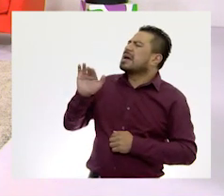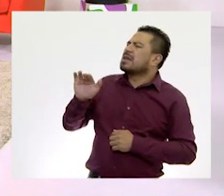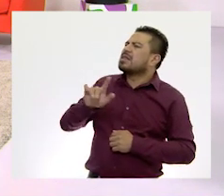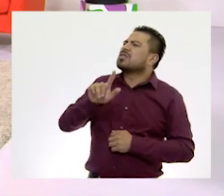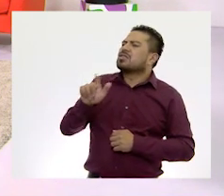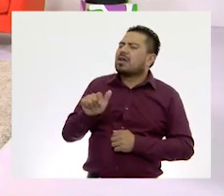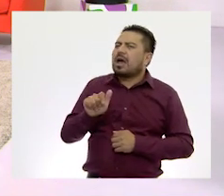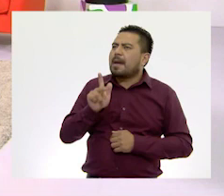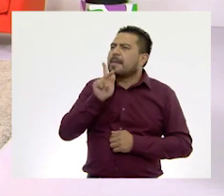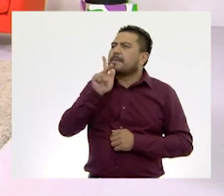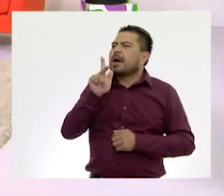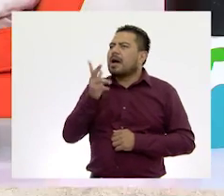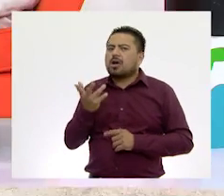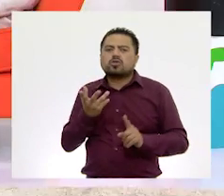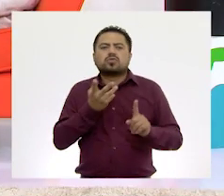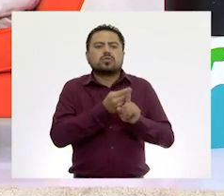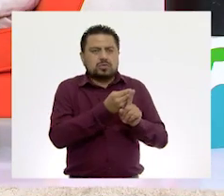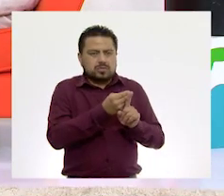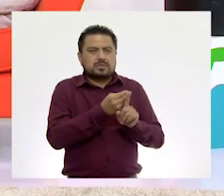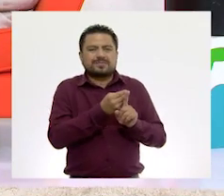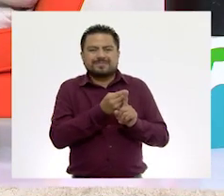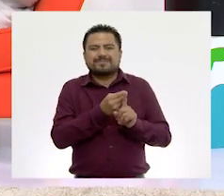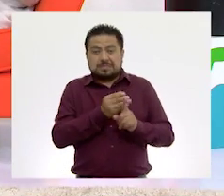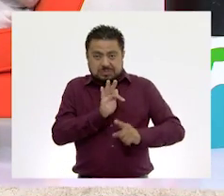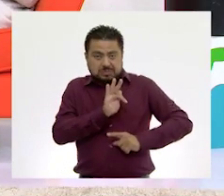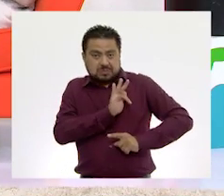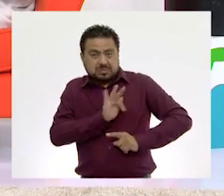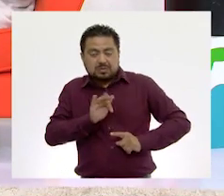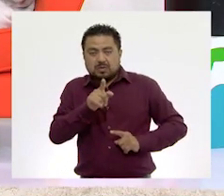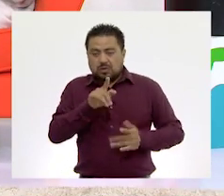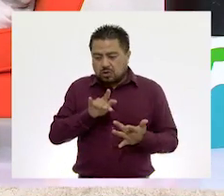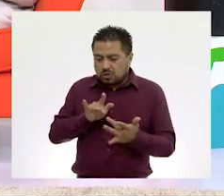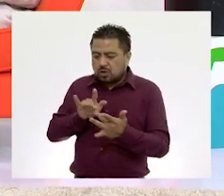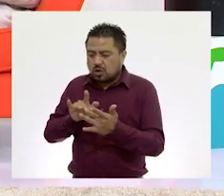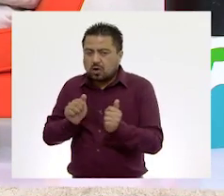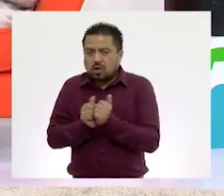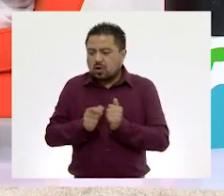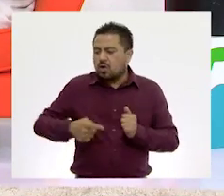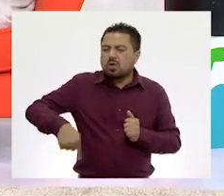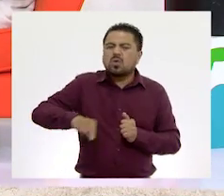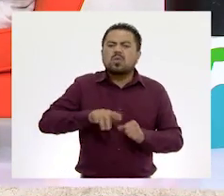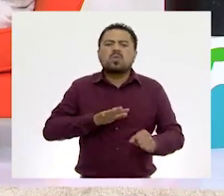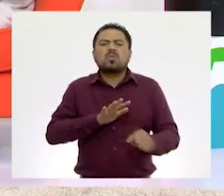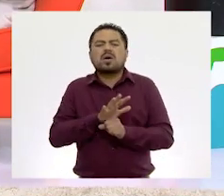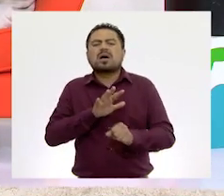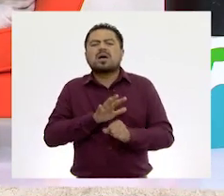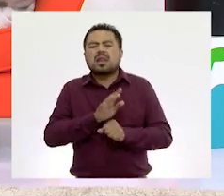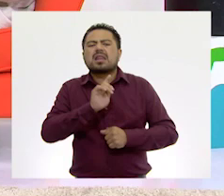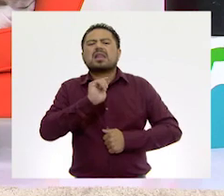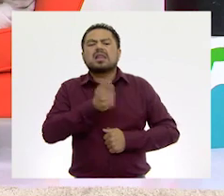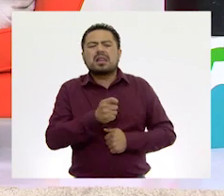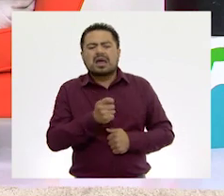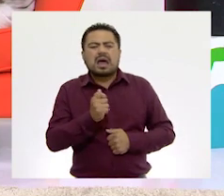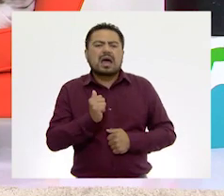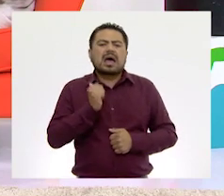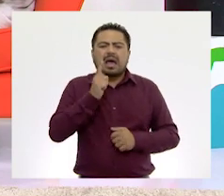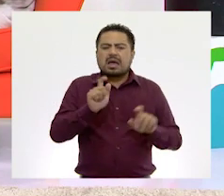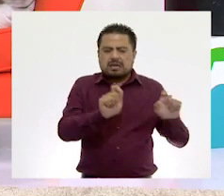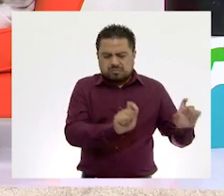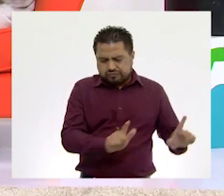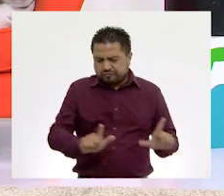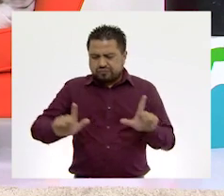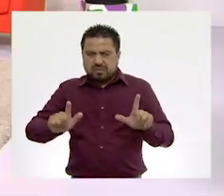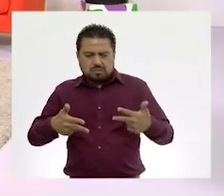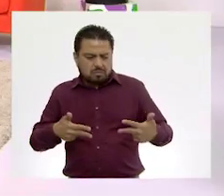traten de poner en palabras. Si es posible tener contacto con ellos a través de alguna plataforma,